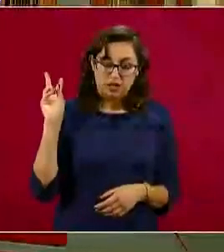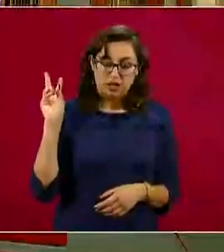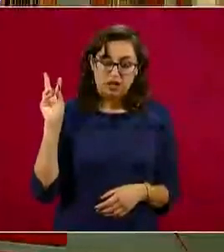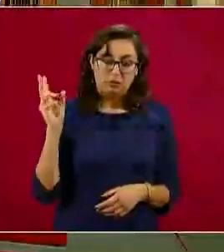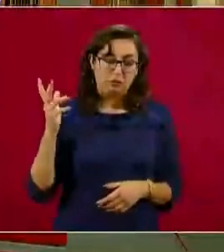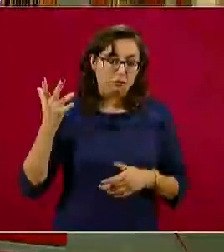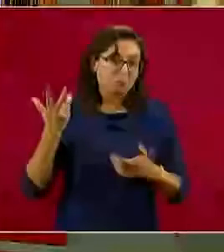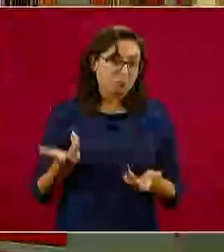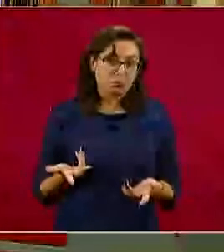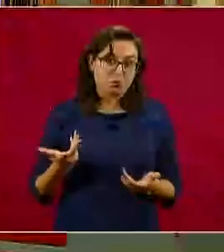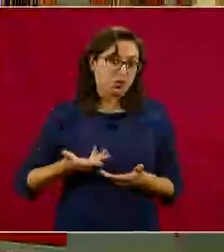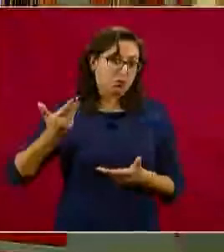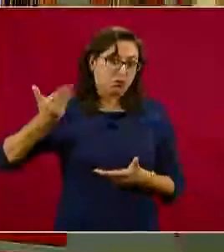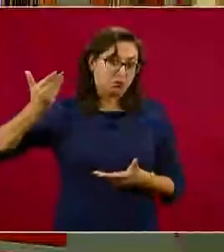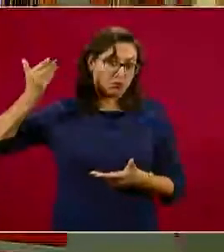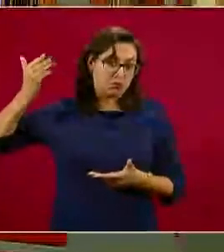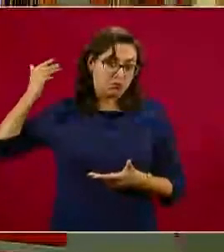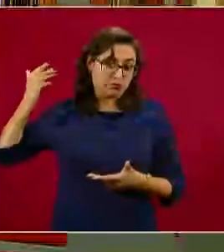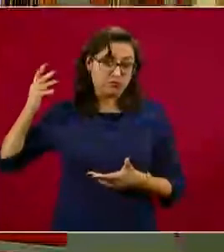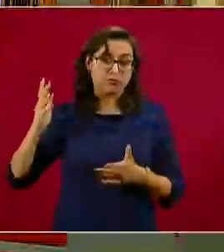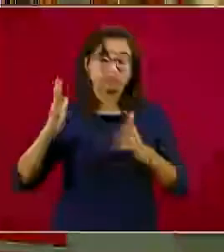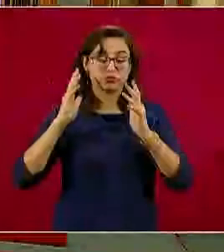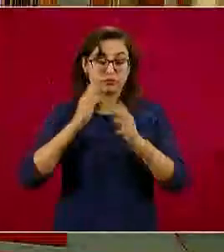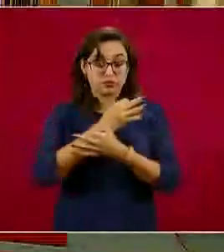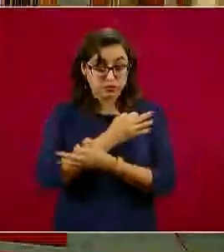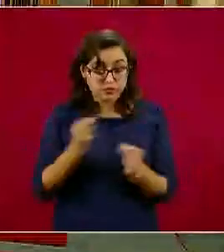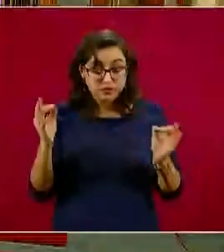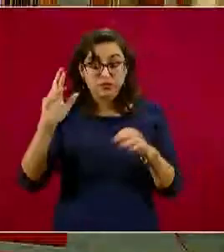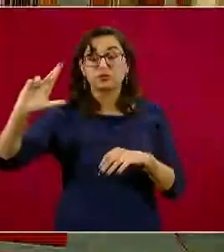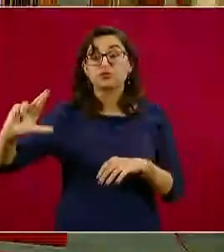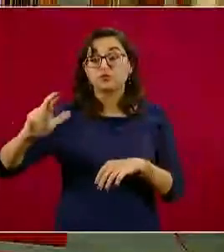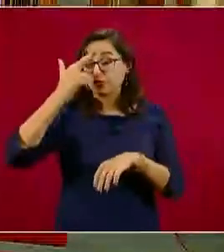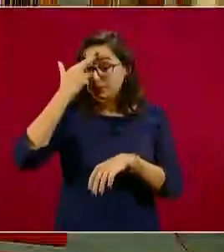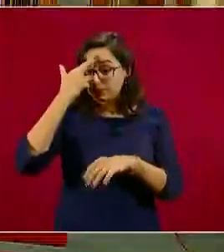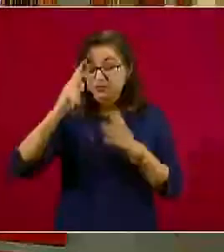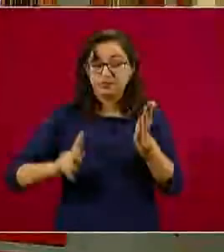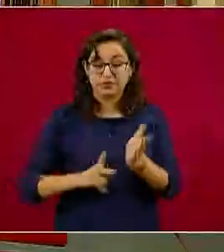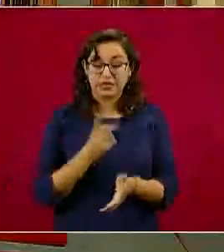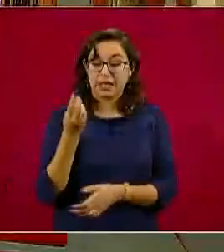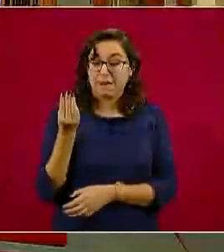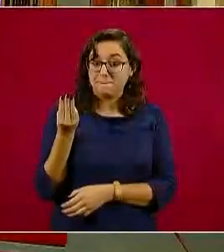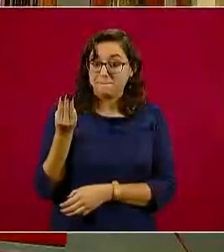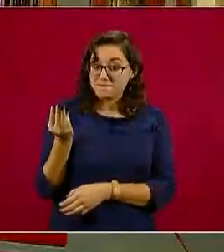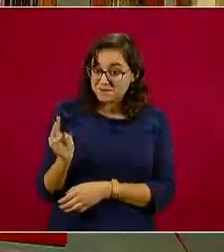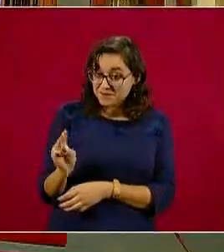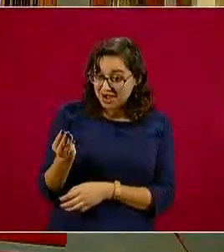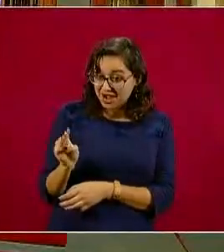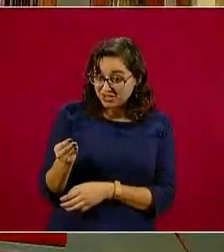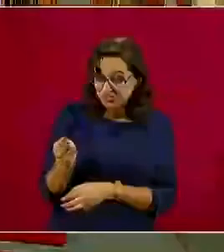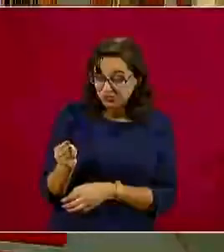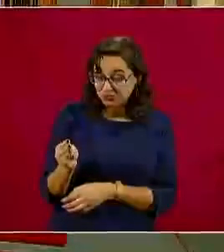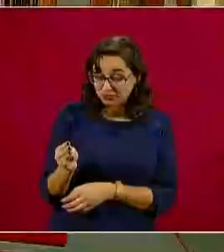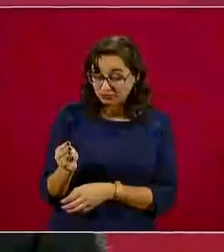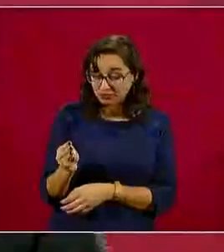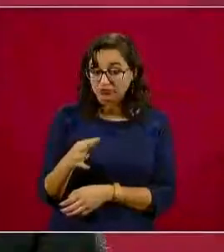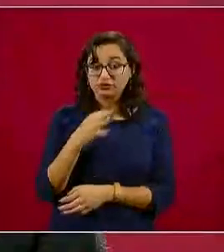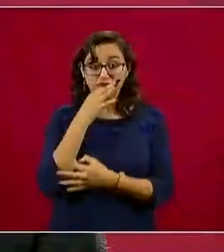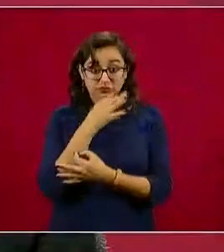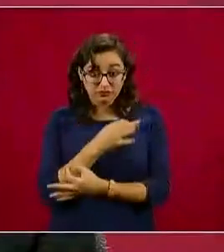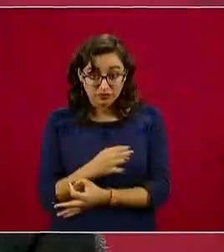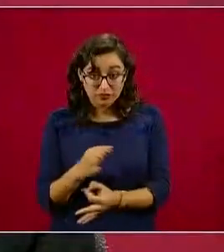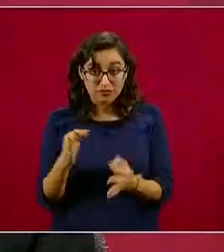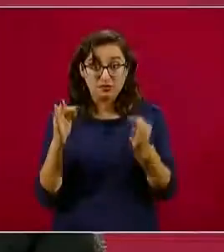hace semanas, quiero recordarle a todos y todas que desde mayo planteamos la posibilidad